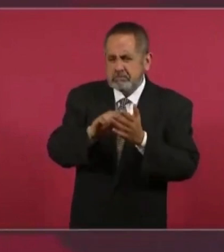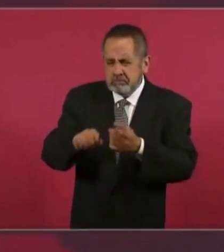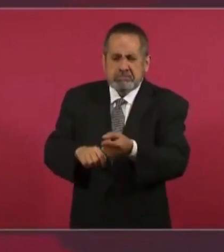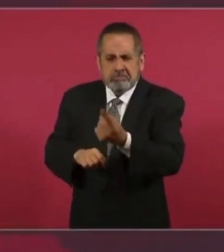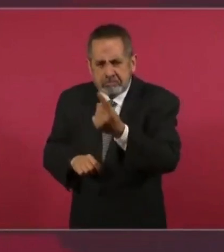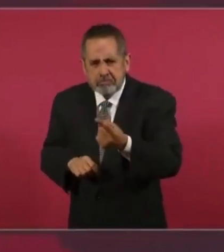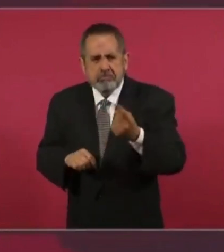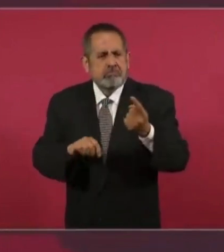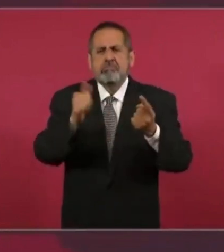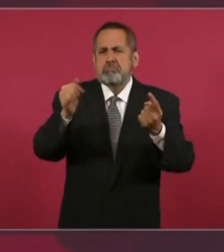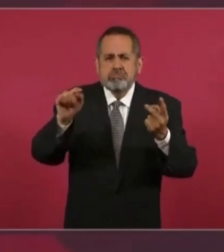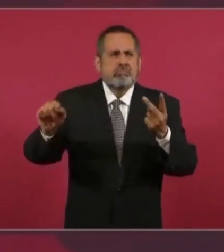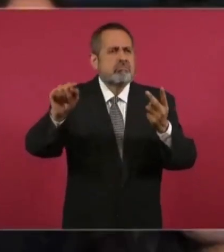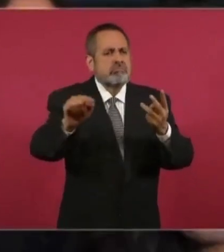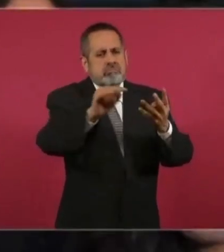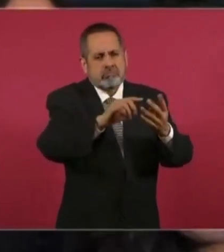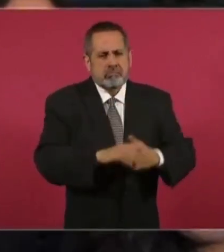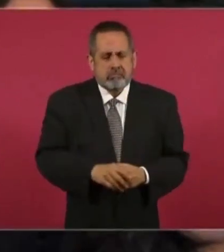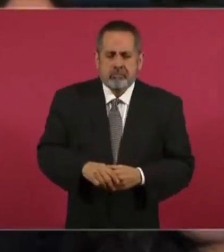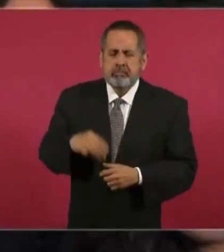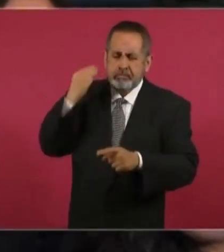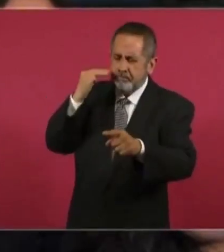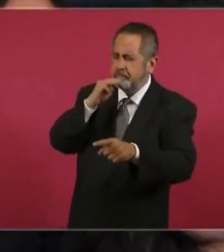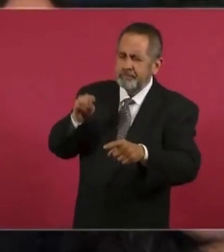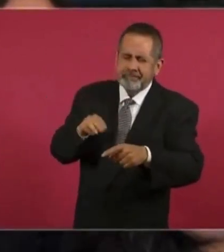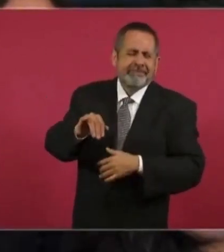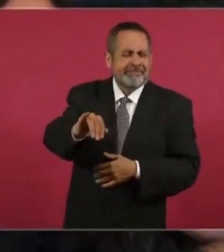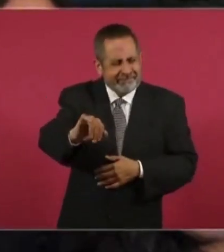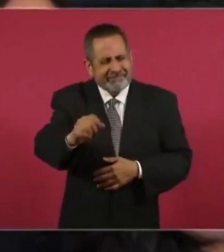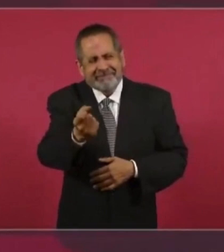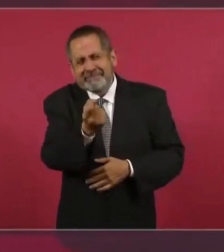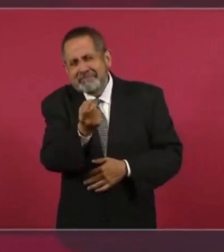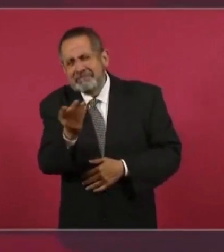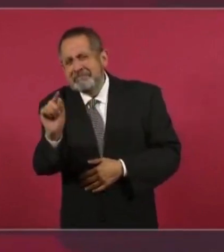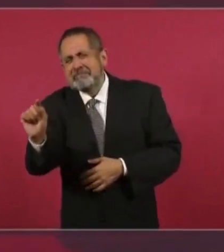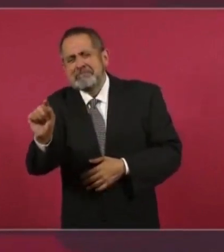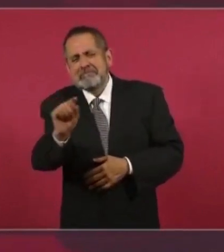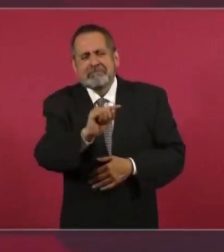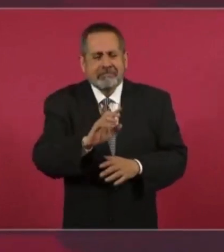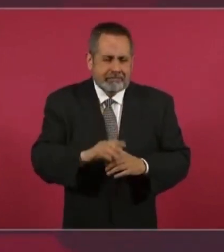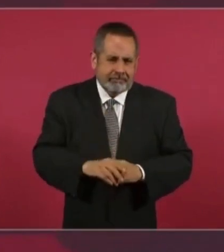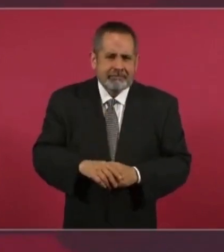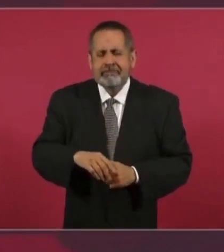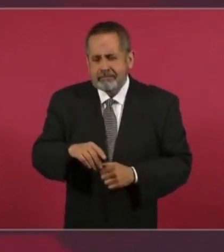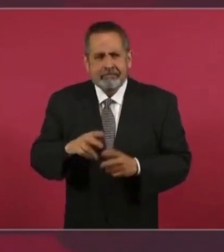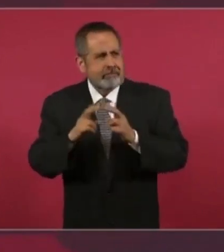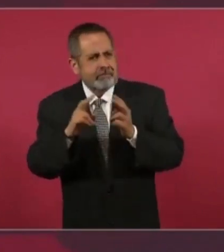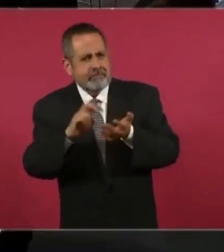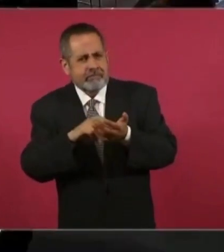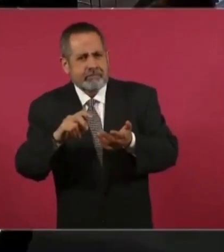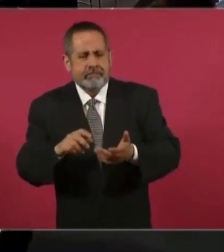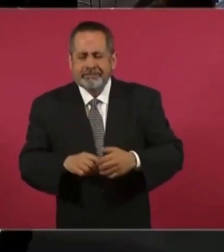ahí por ejemplo, y en otros casos. ¿Michoacán, Guerrero? Sí, sí, en algunos casos. ¿Tamaulipas? Ya, pero ya, sí, igual.